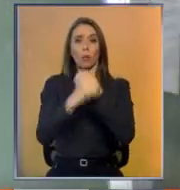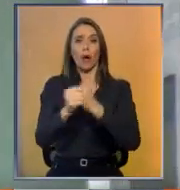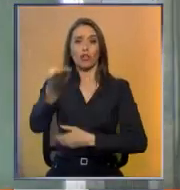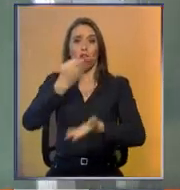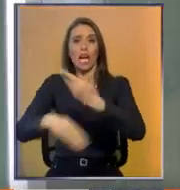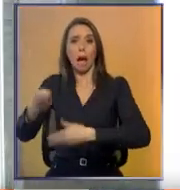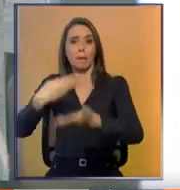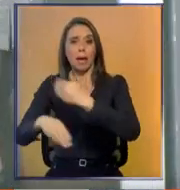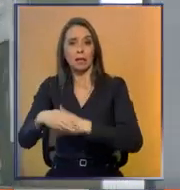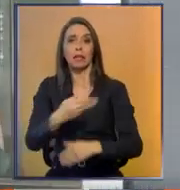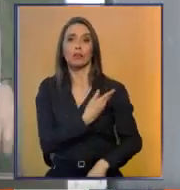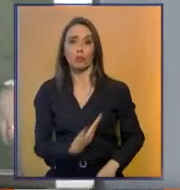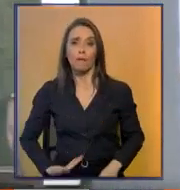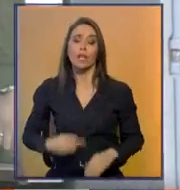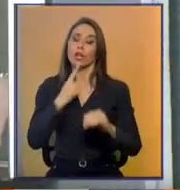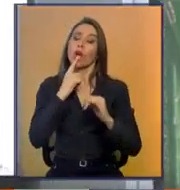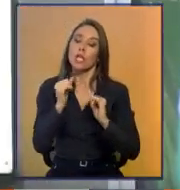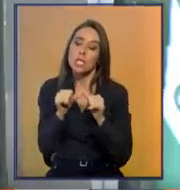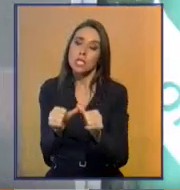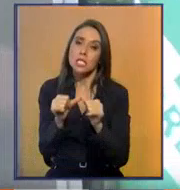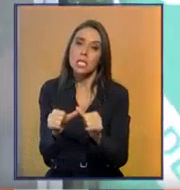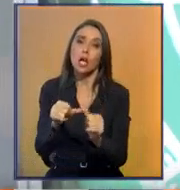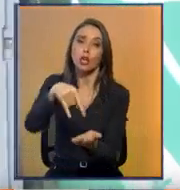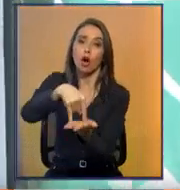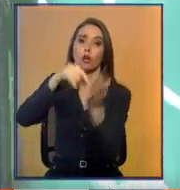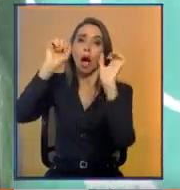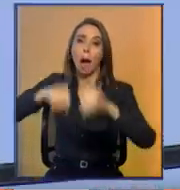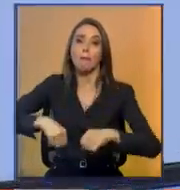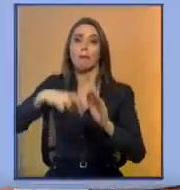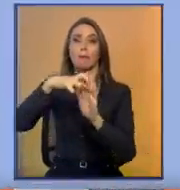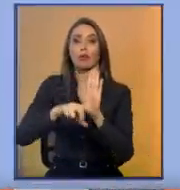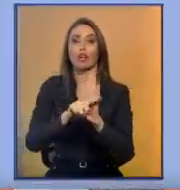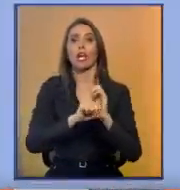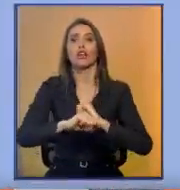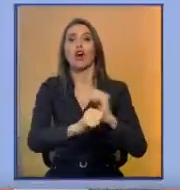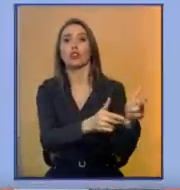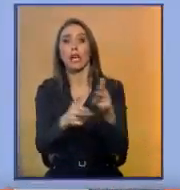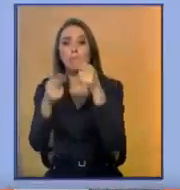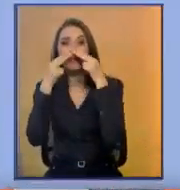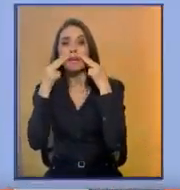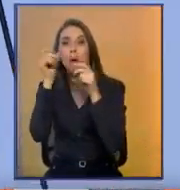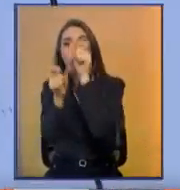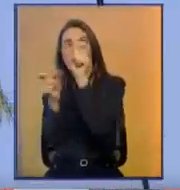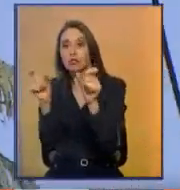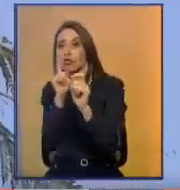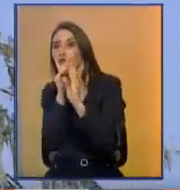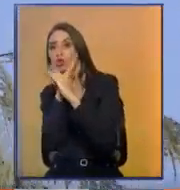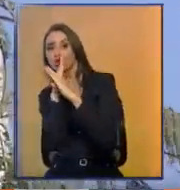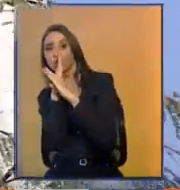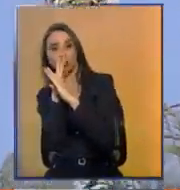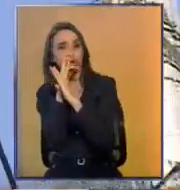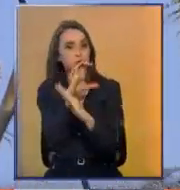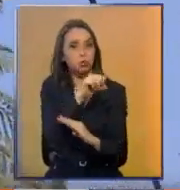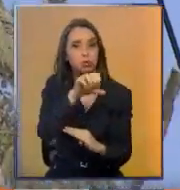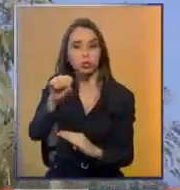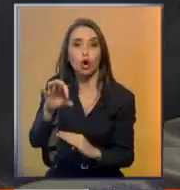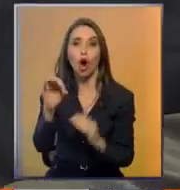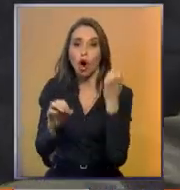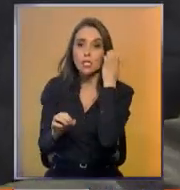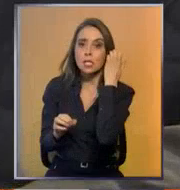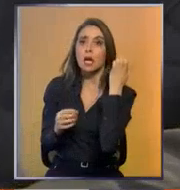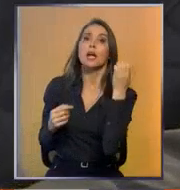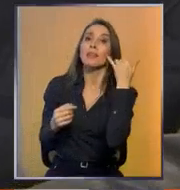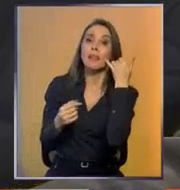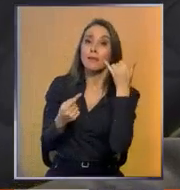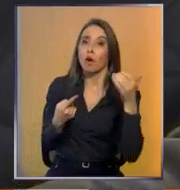en la aprobación de la ley antiterrorista que permitirá, por ejemplo, agentes encubiertos o la intervención de llamadas.